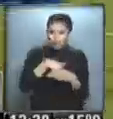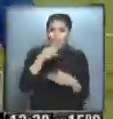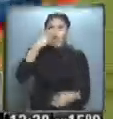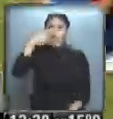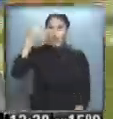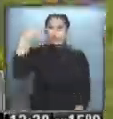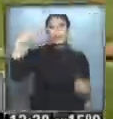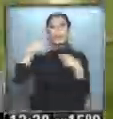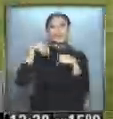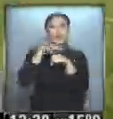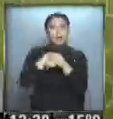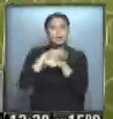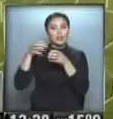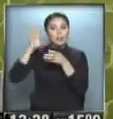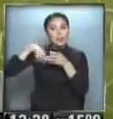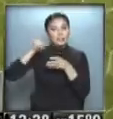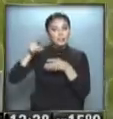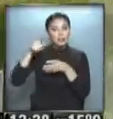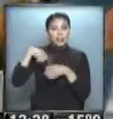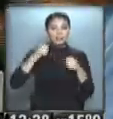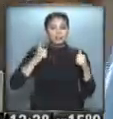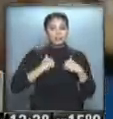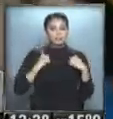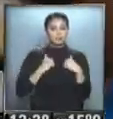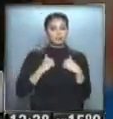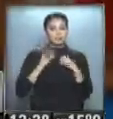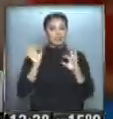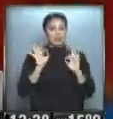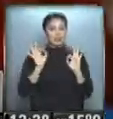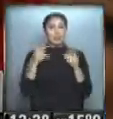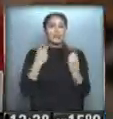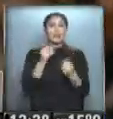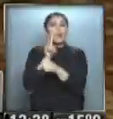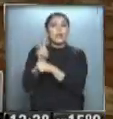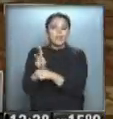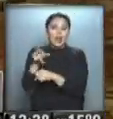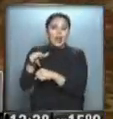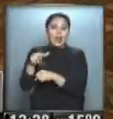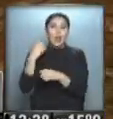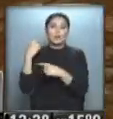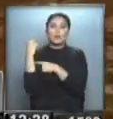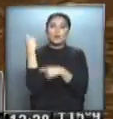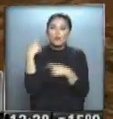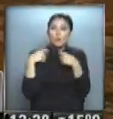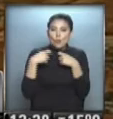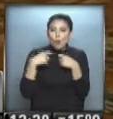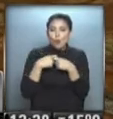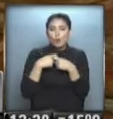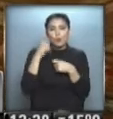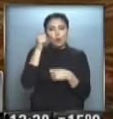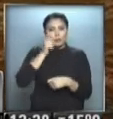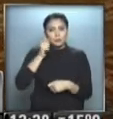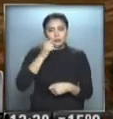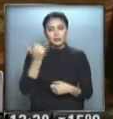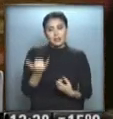amistoso del Barcelona, lo tuvieron sentadito en el banco para cuidarlo porque tiene una fatiga muscular. Y la fatiga